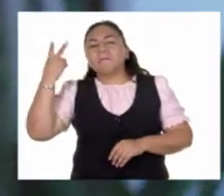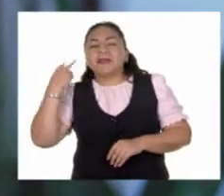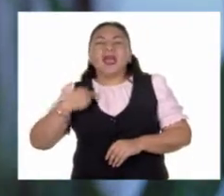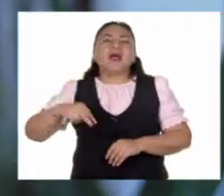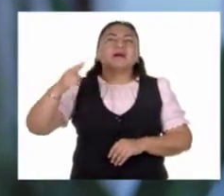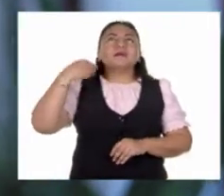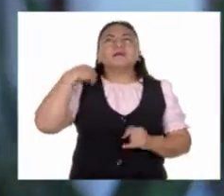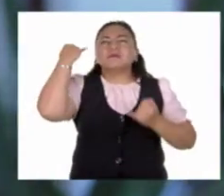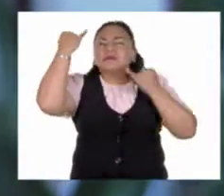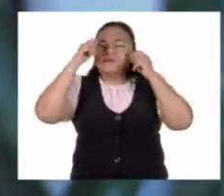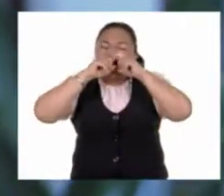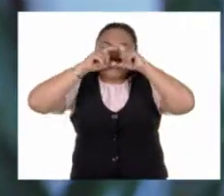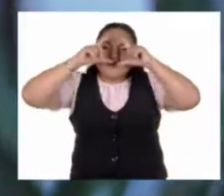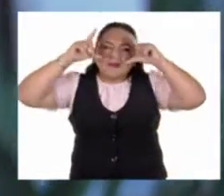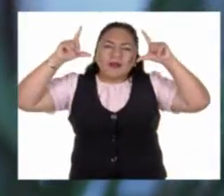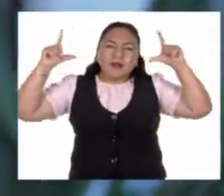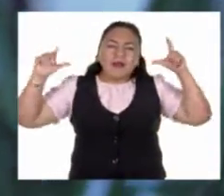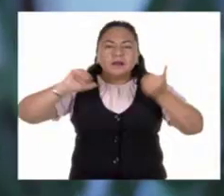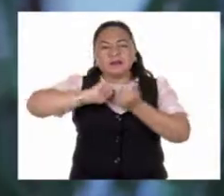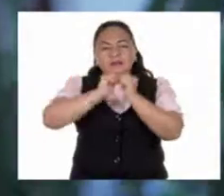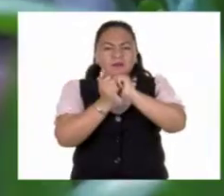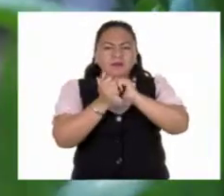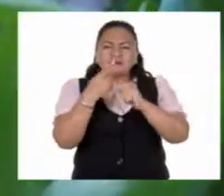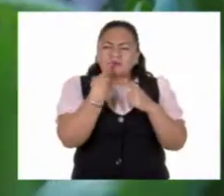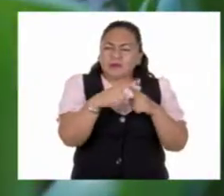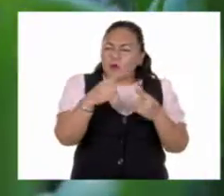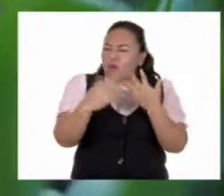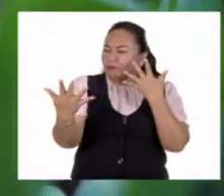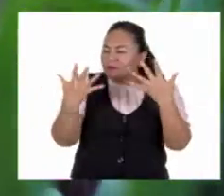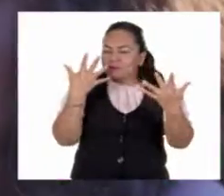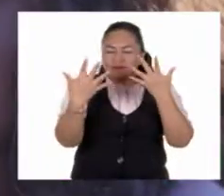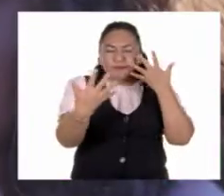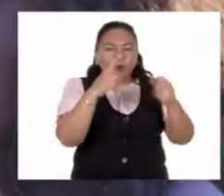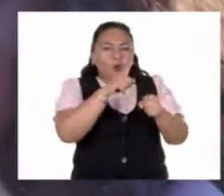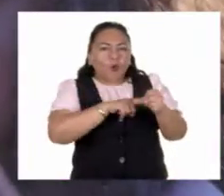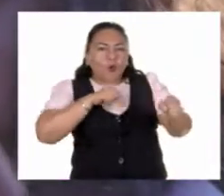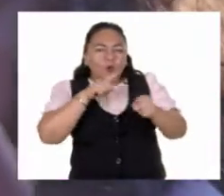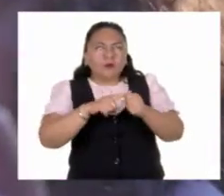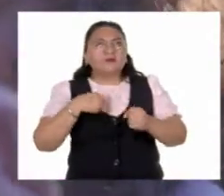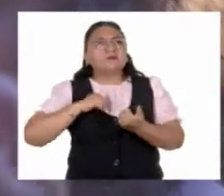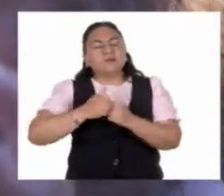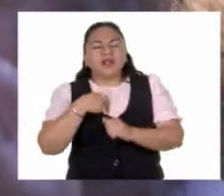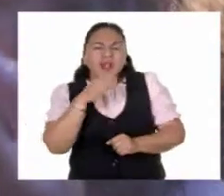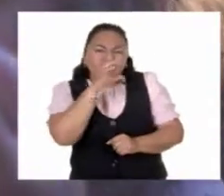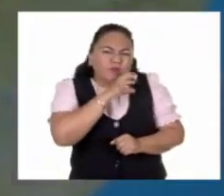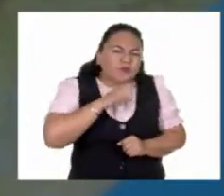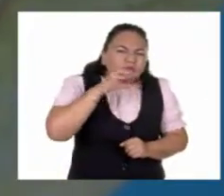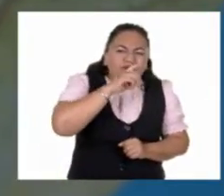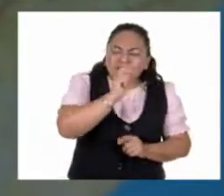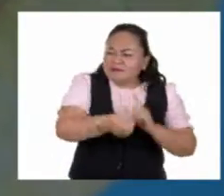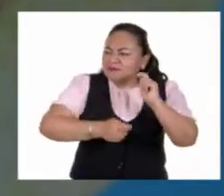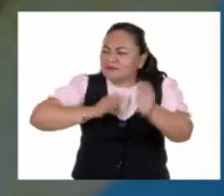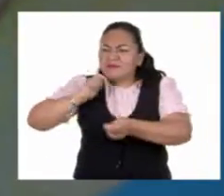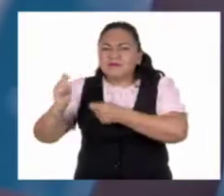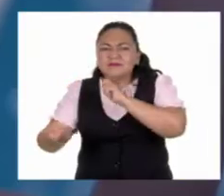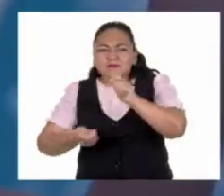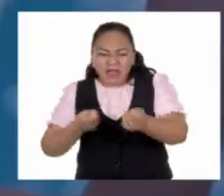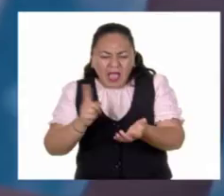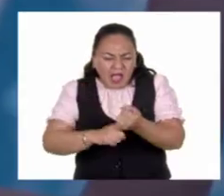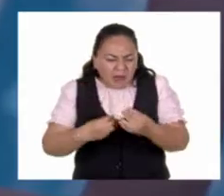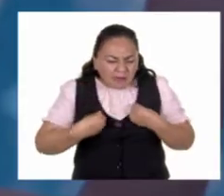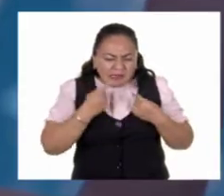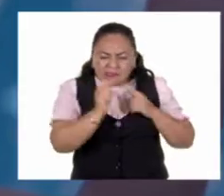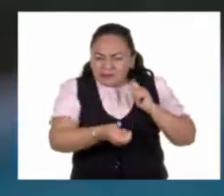mi imaginación se convertía en un universo de colores y siempre despertó la curiosidad por el mundo y todos los seres que lo